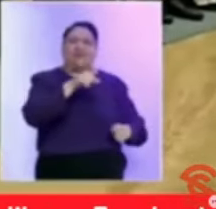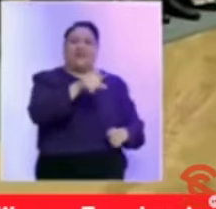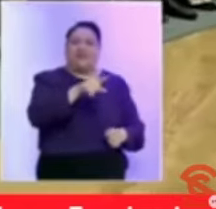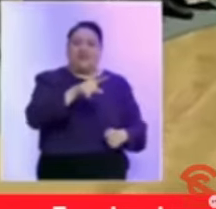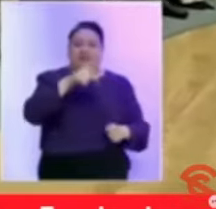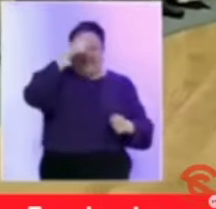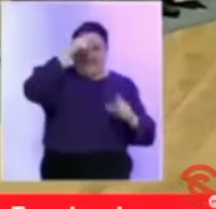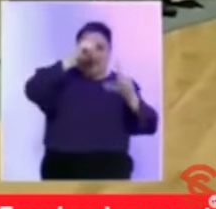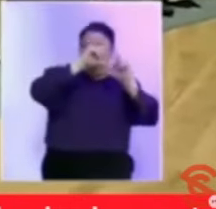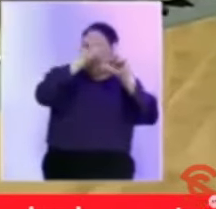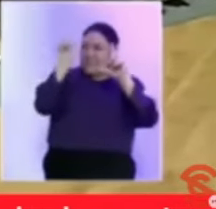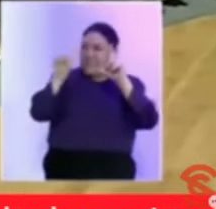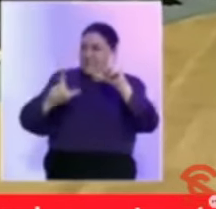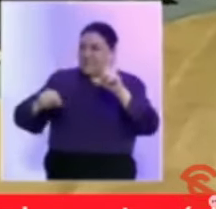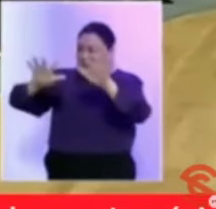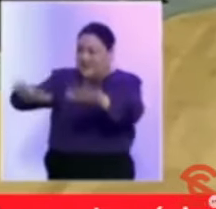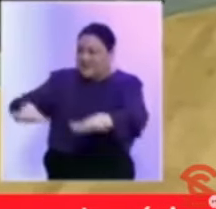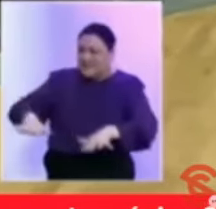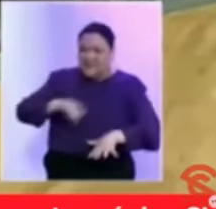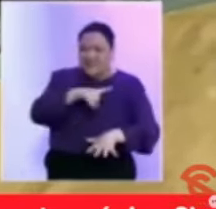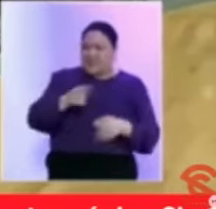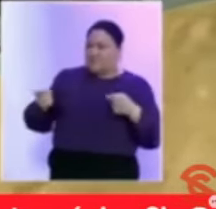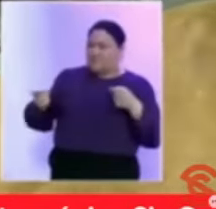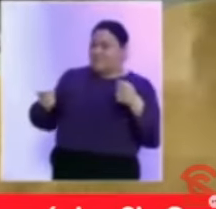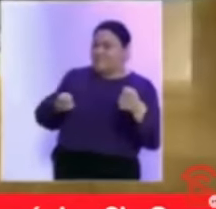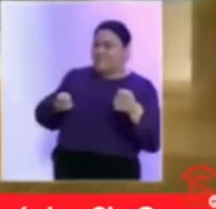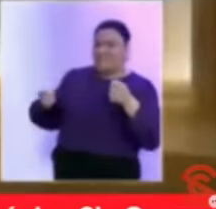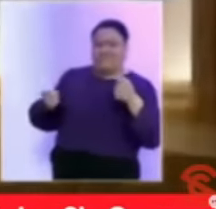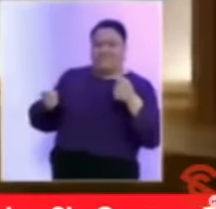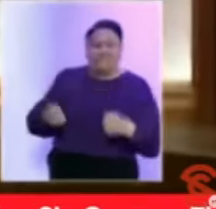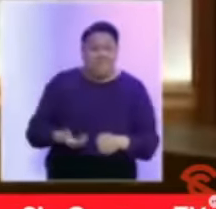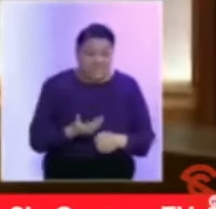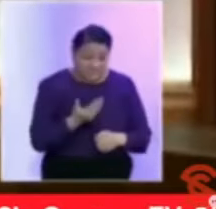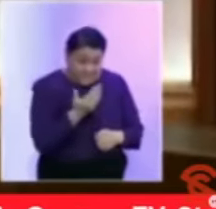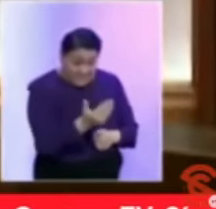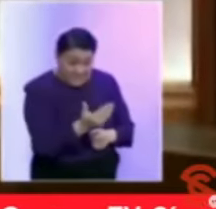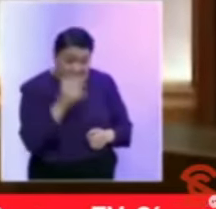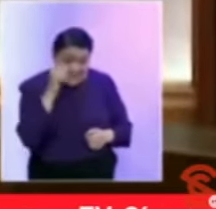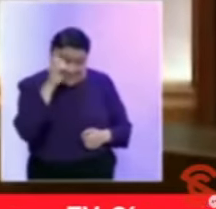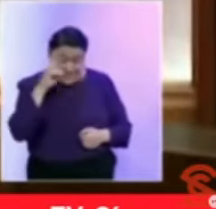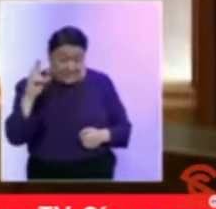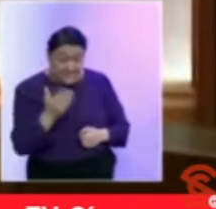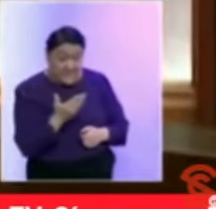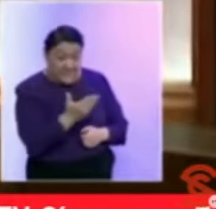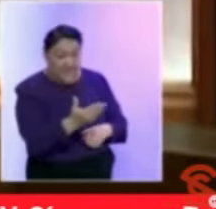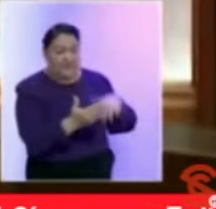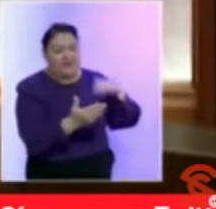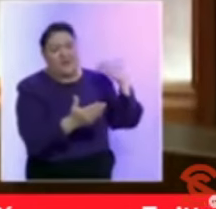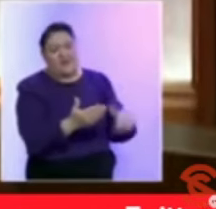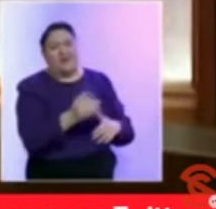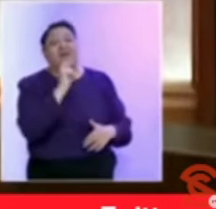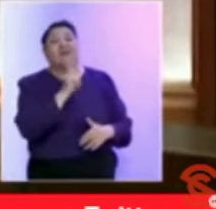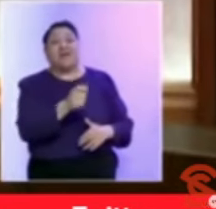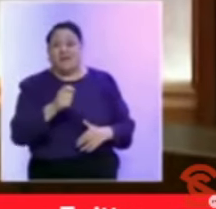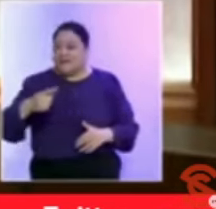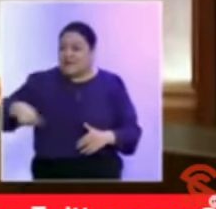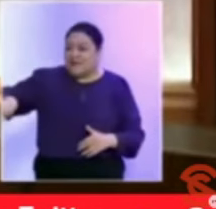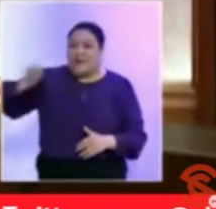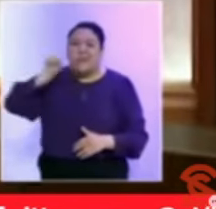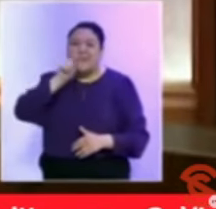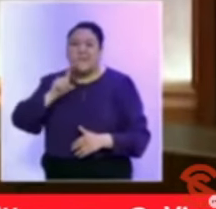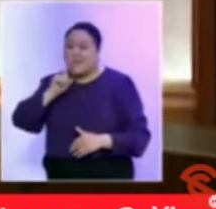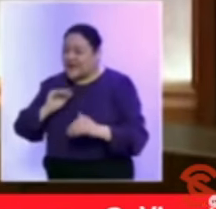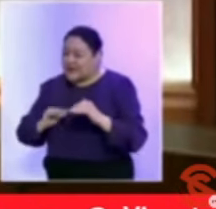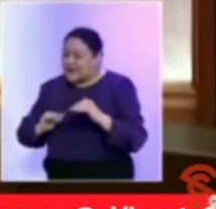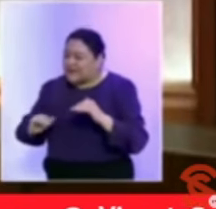y las y los mexicanos en usted se refleja El Avance sustantivo de las mujeres